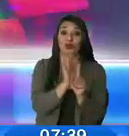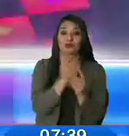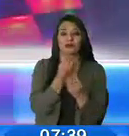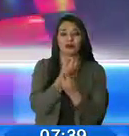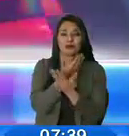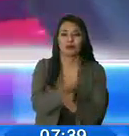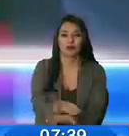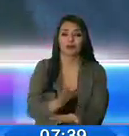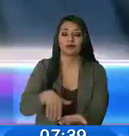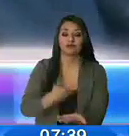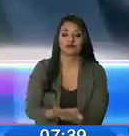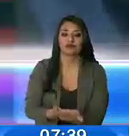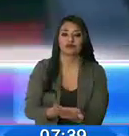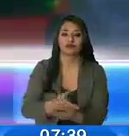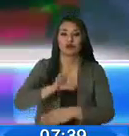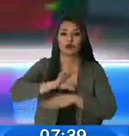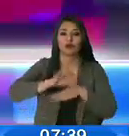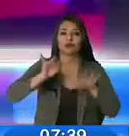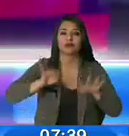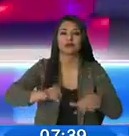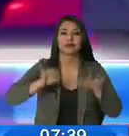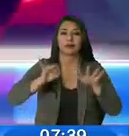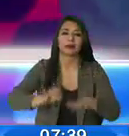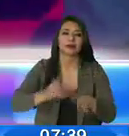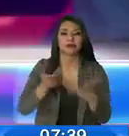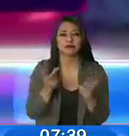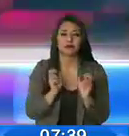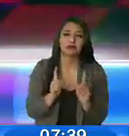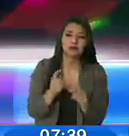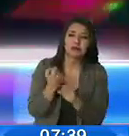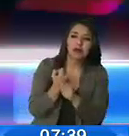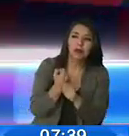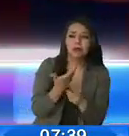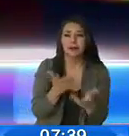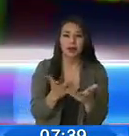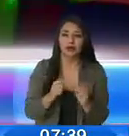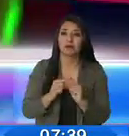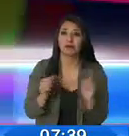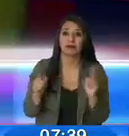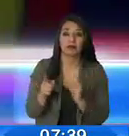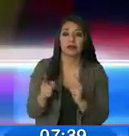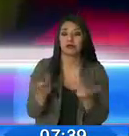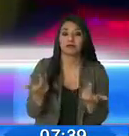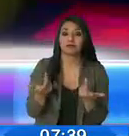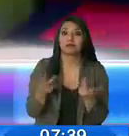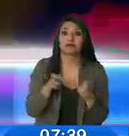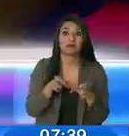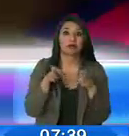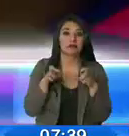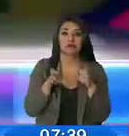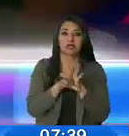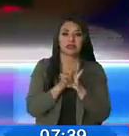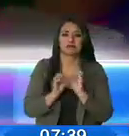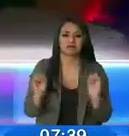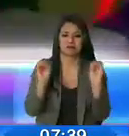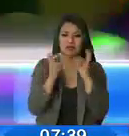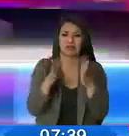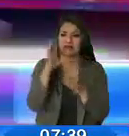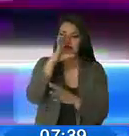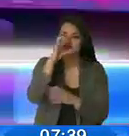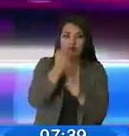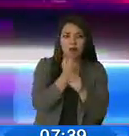quien llegó a Ecuador hace 7 meses en búsqueda de nuevas oportunidades, pero su condición de ilegal le ha impedido encontrar un